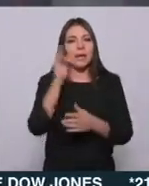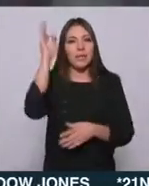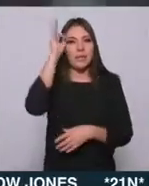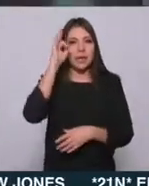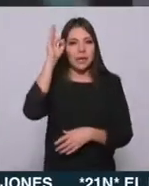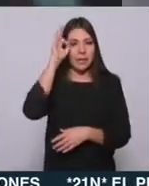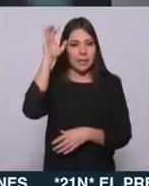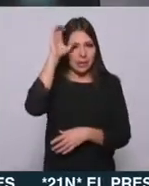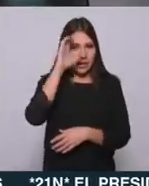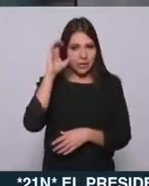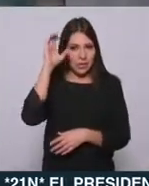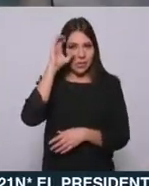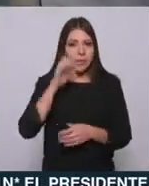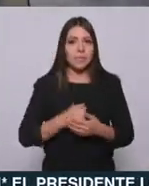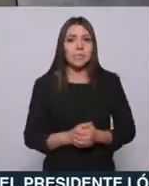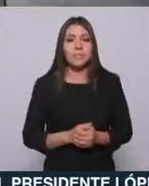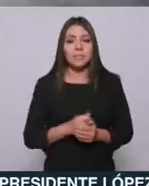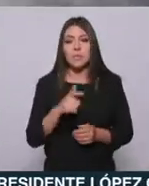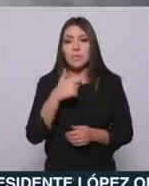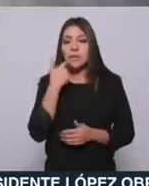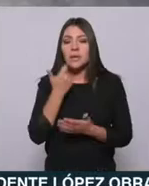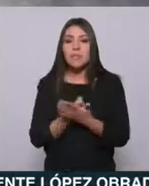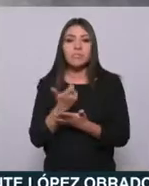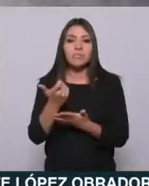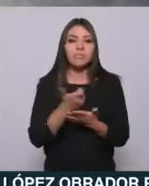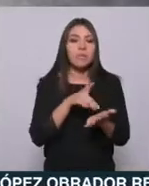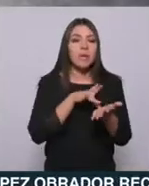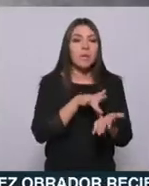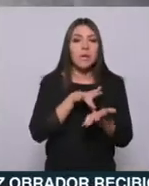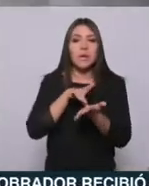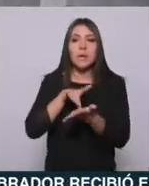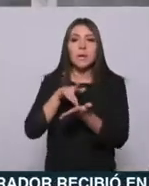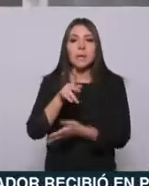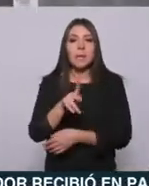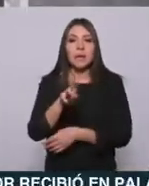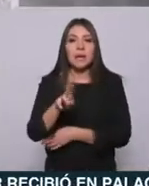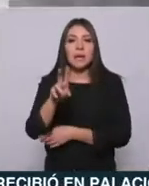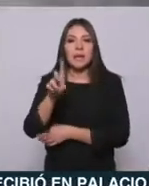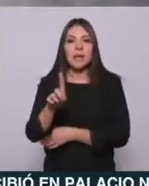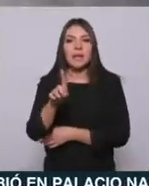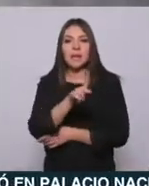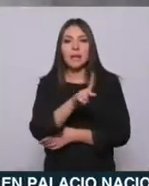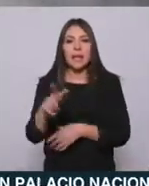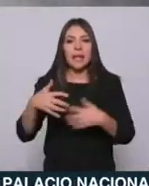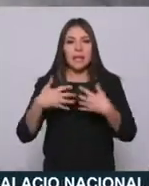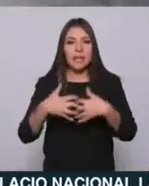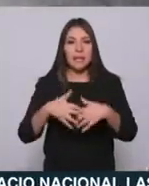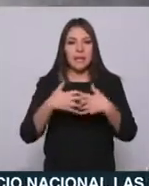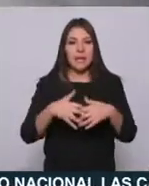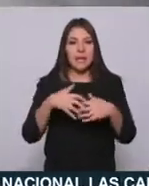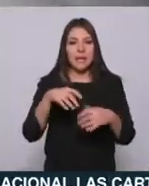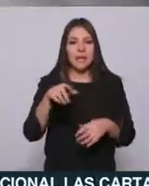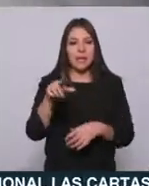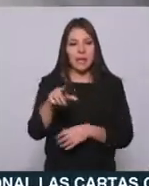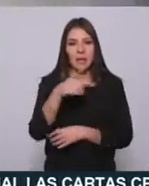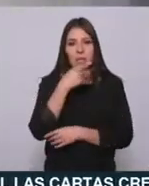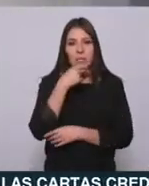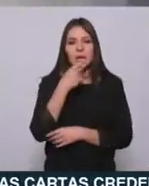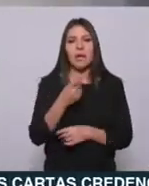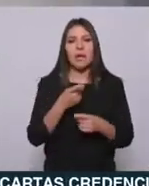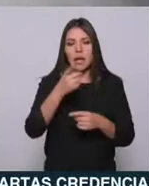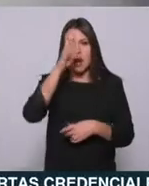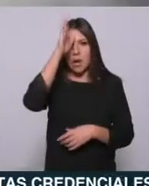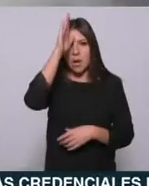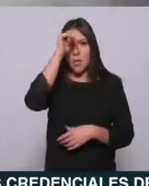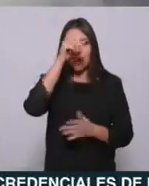A cambio de inyectarle dinero a las campañas perredistas, las empresas constructoras de Ahumada recibieron contratos con el